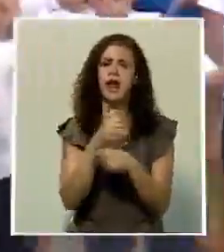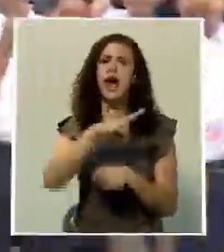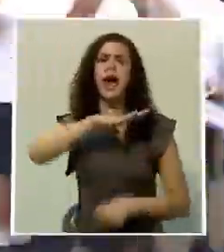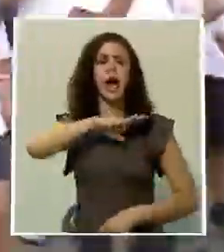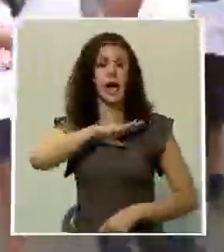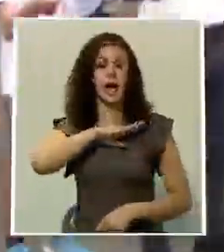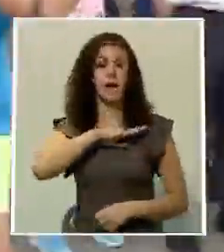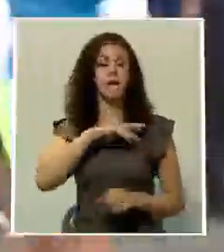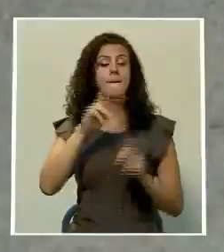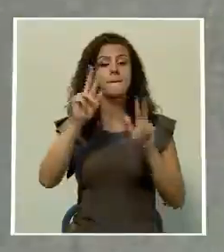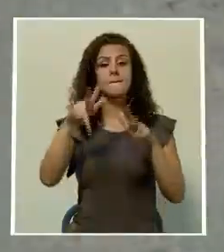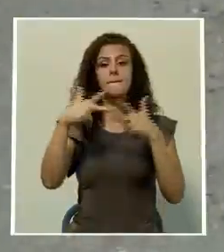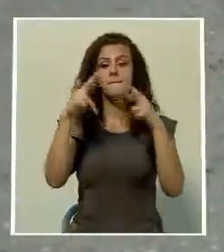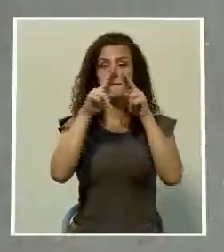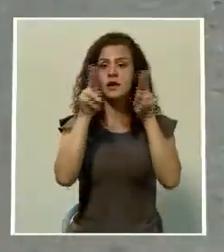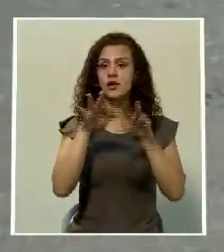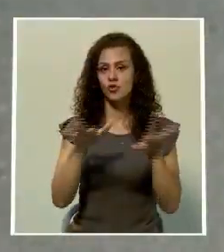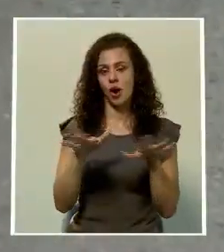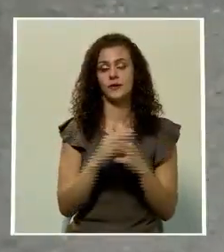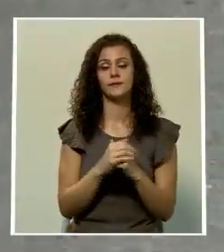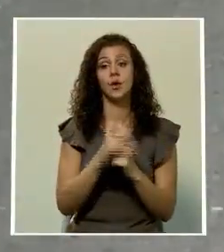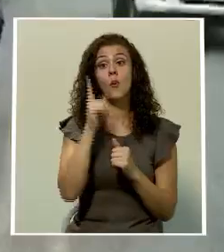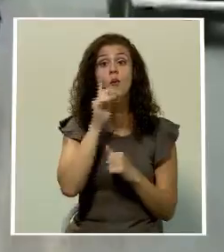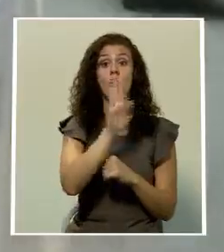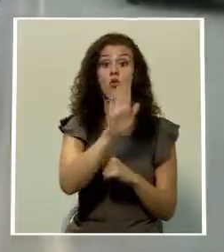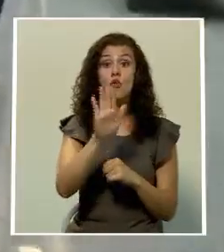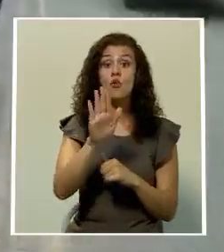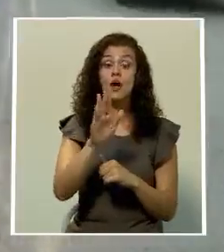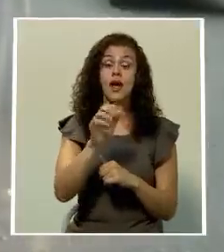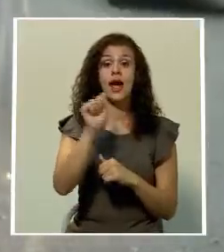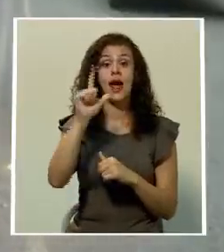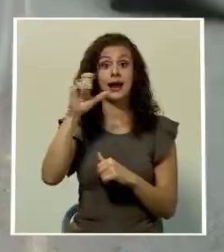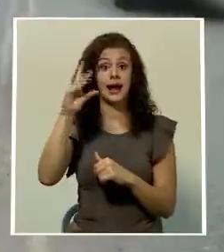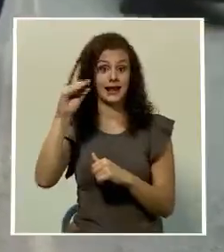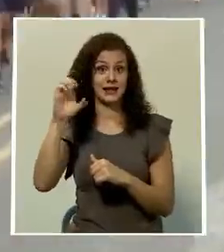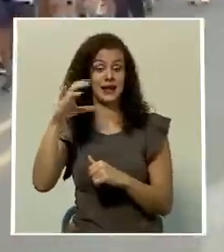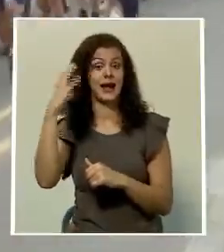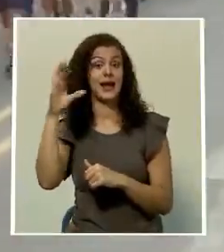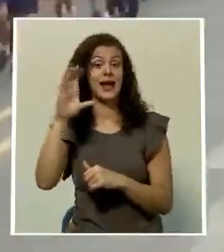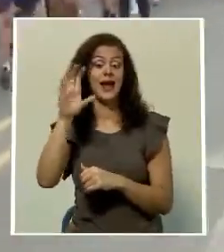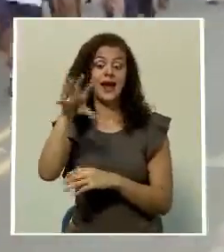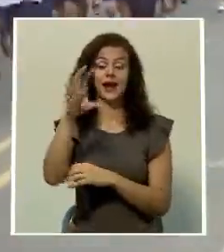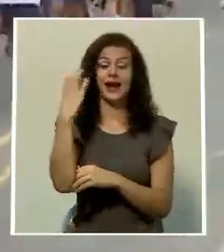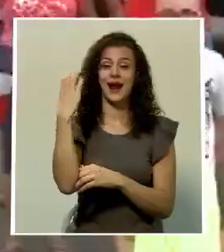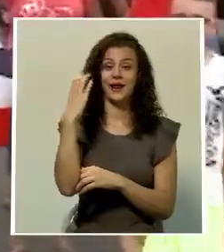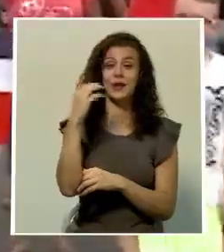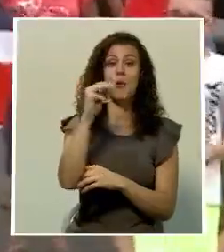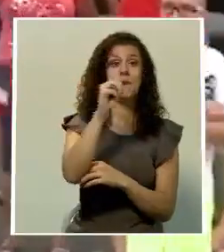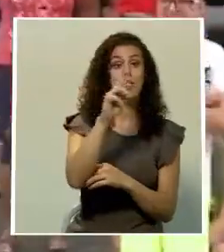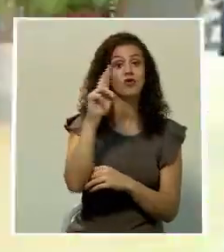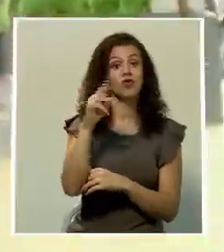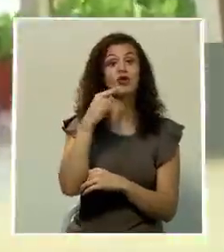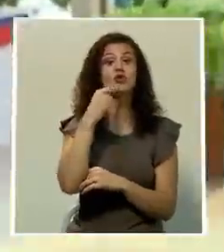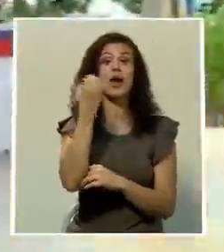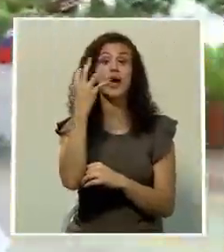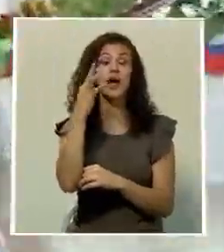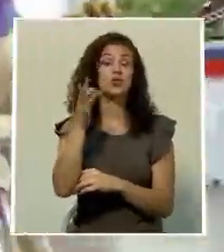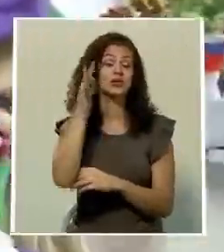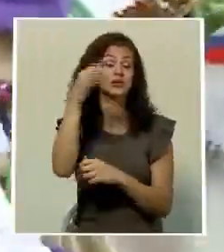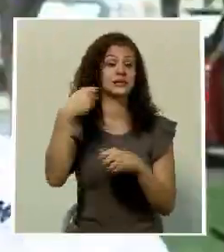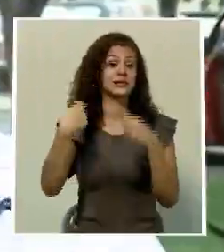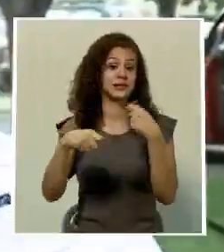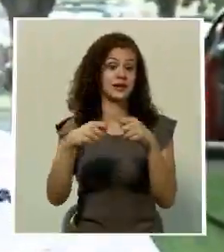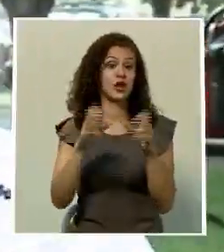actos cívicos virtuales. Por su parte, el alcalde de Cartago, Mario Redondo, dijo que el 14 de